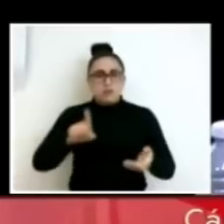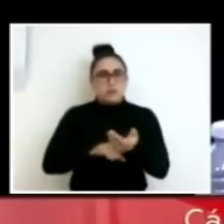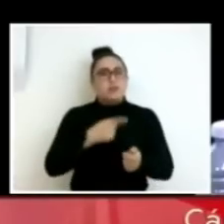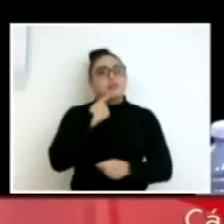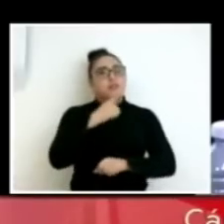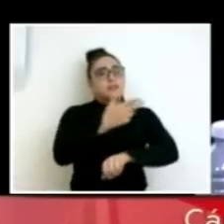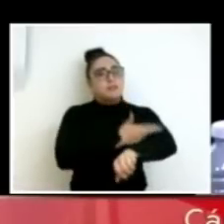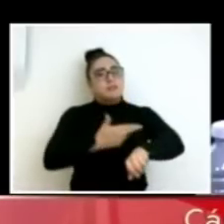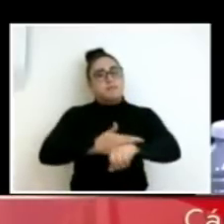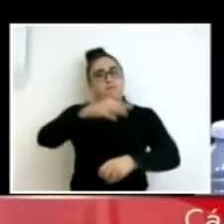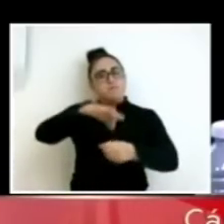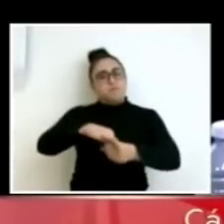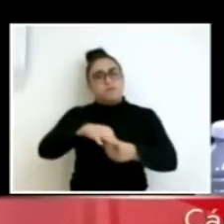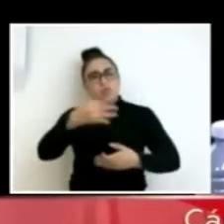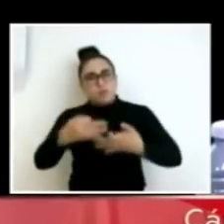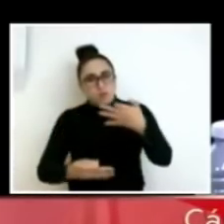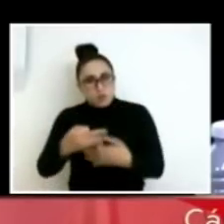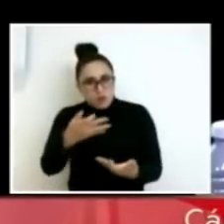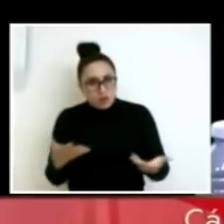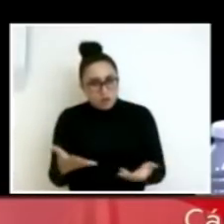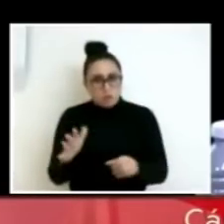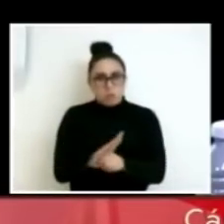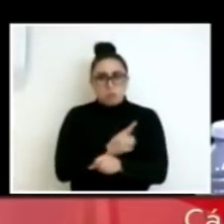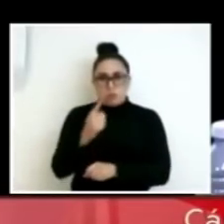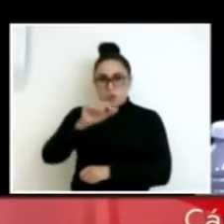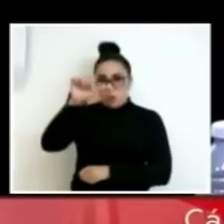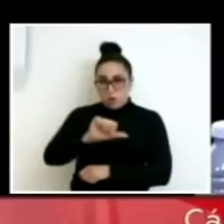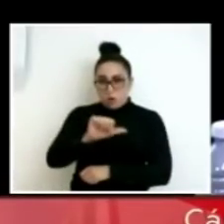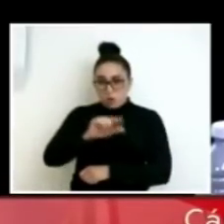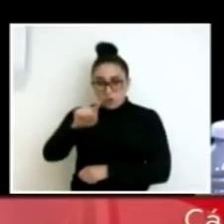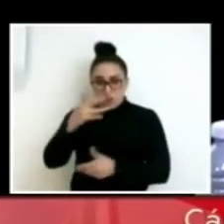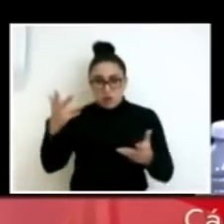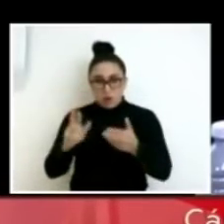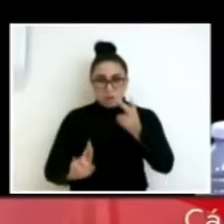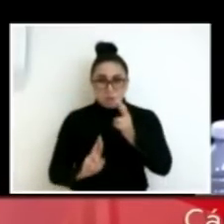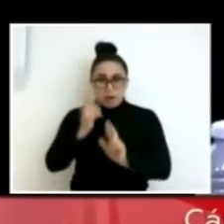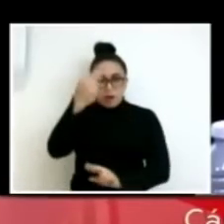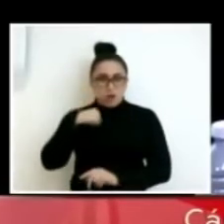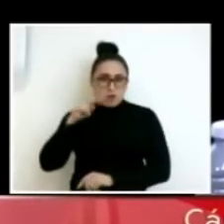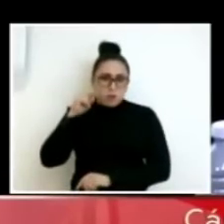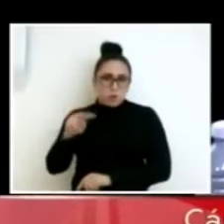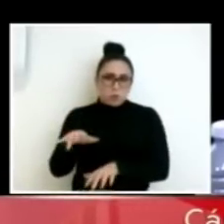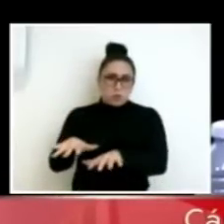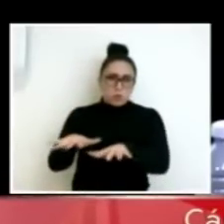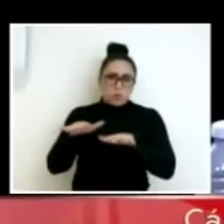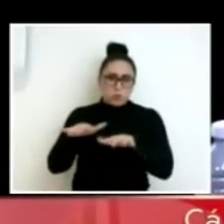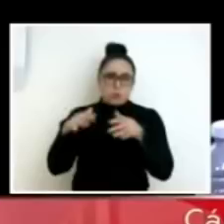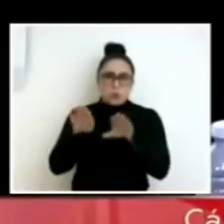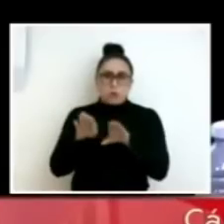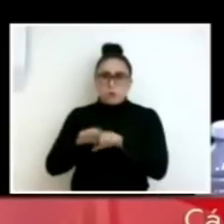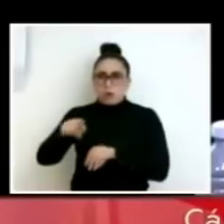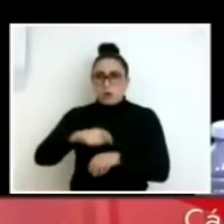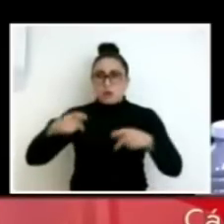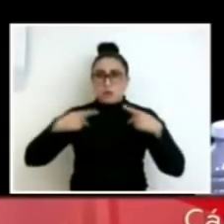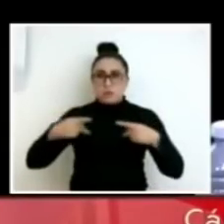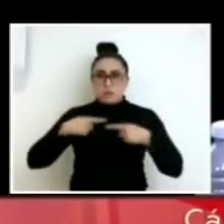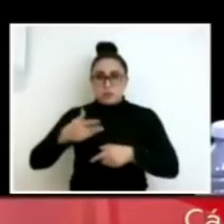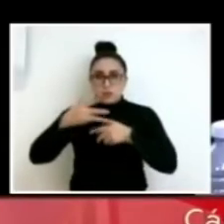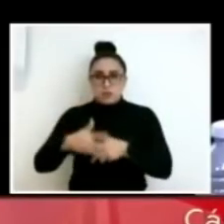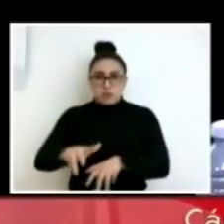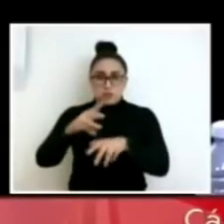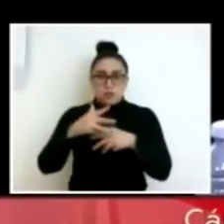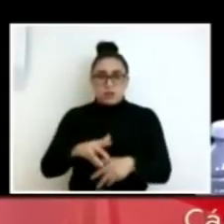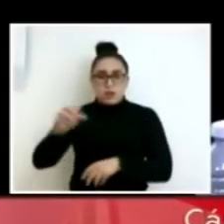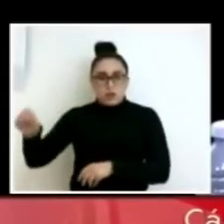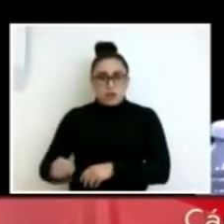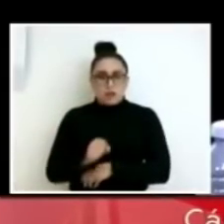la vía popular. Y ustedes lo que hicieron hoy, porque ahí están las pruebas, es meter en las legítimas manifestaciones que pudiera haber en